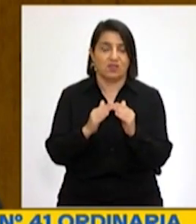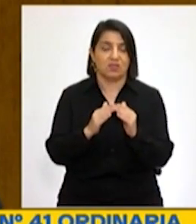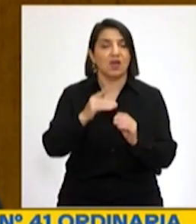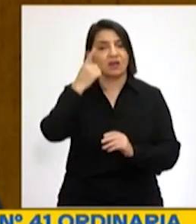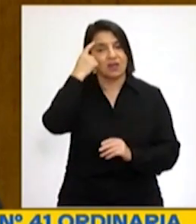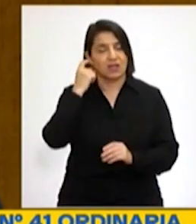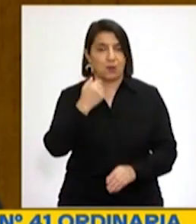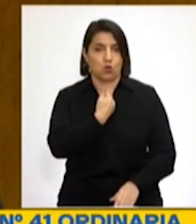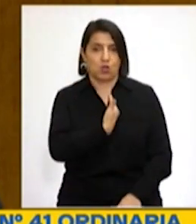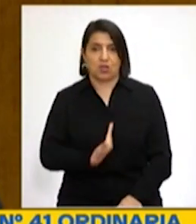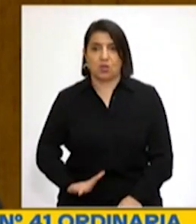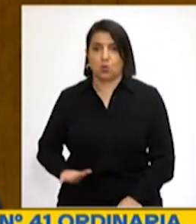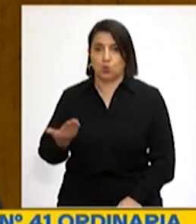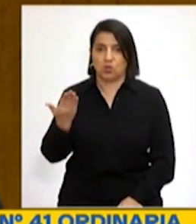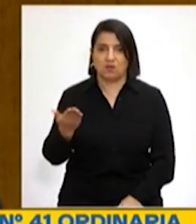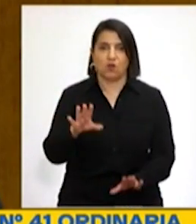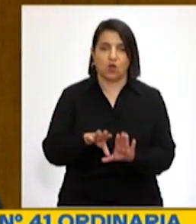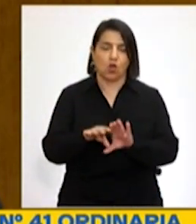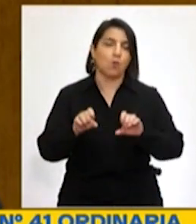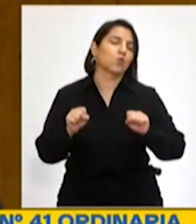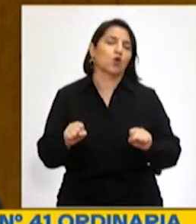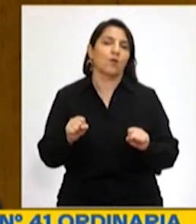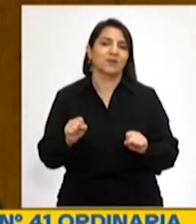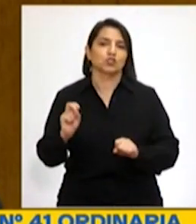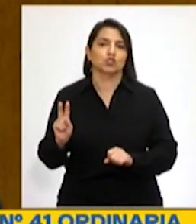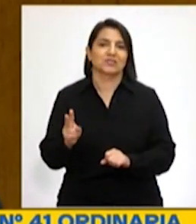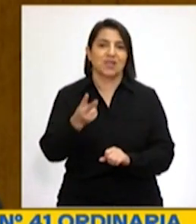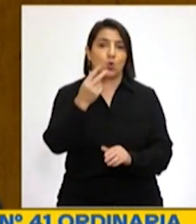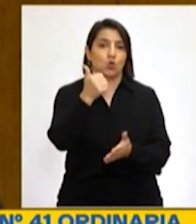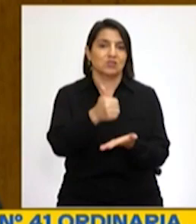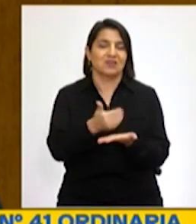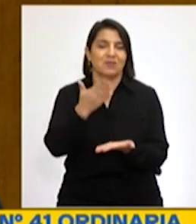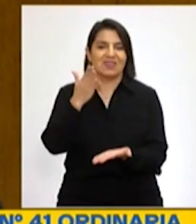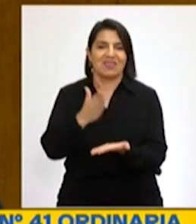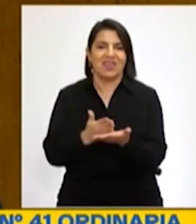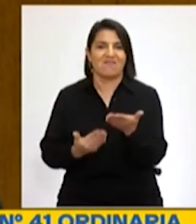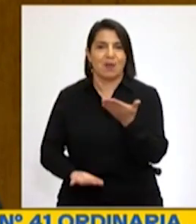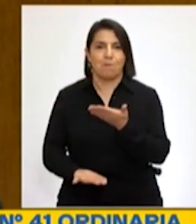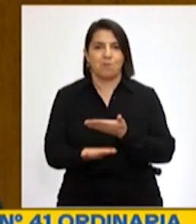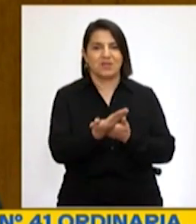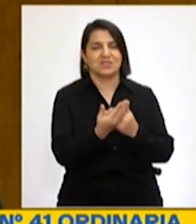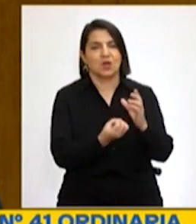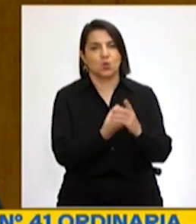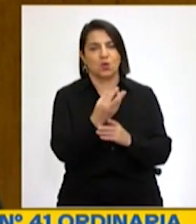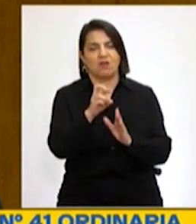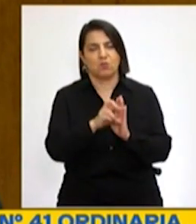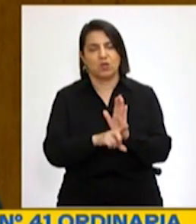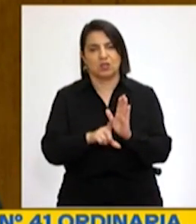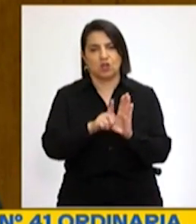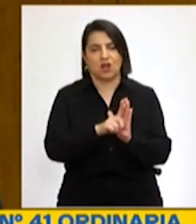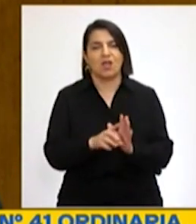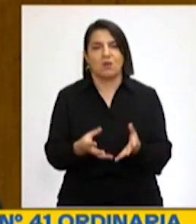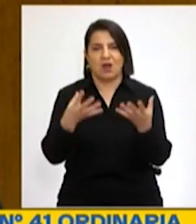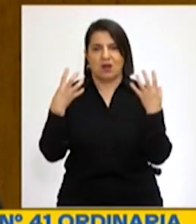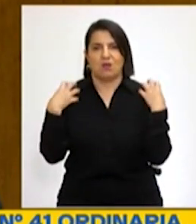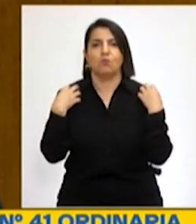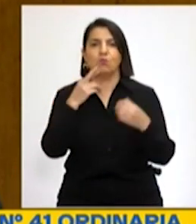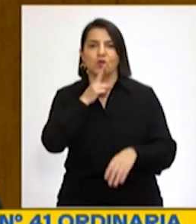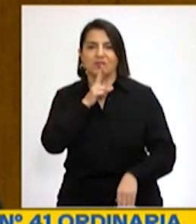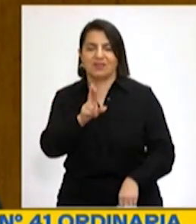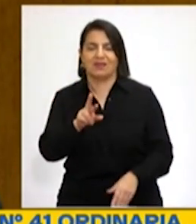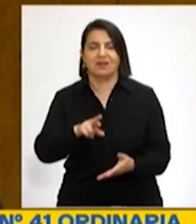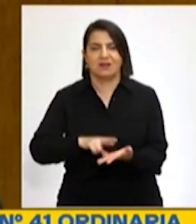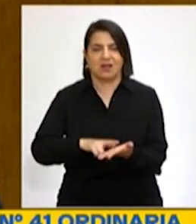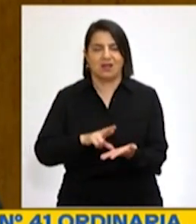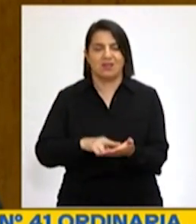Ejecutivo está con el compromiso de que en este segundo semestre debe presentar este nuevo proyecto para hacerse cargo de esta realidad es